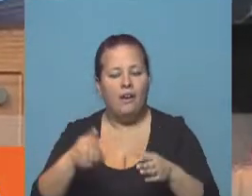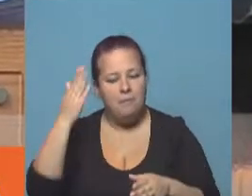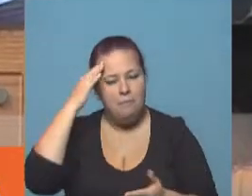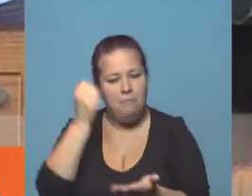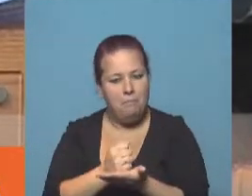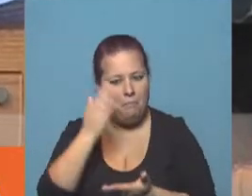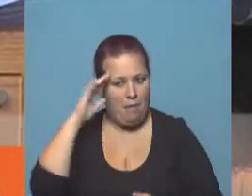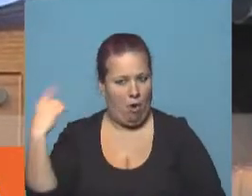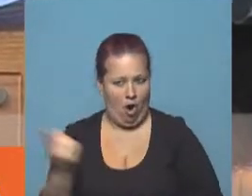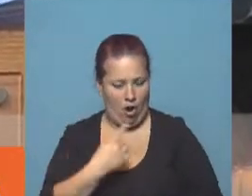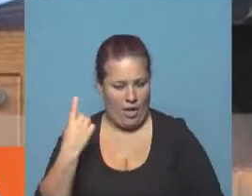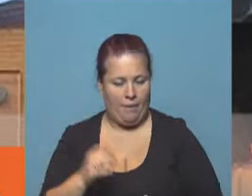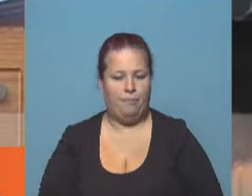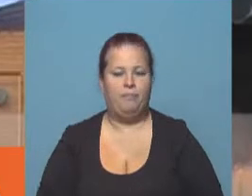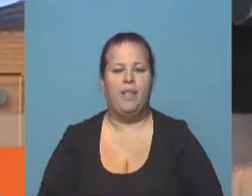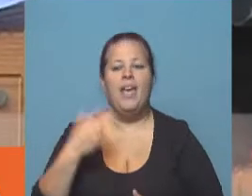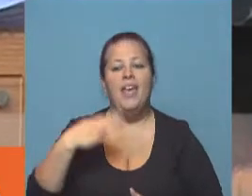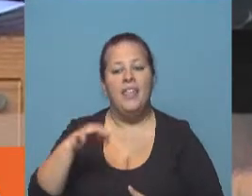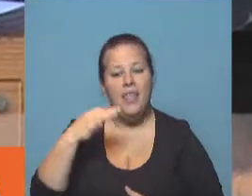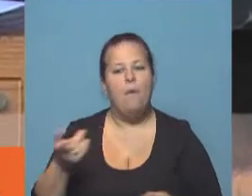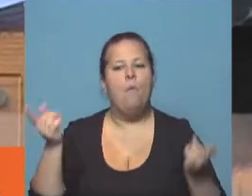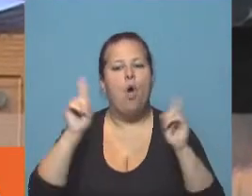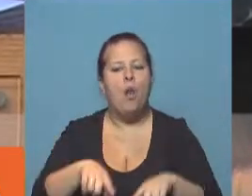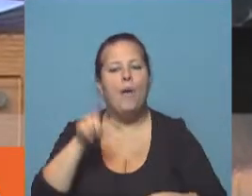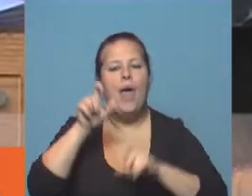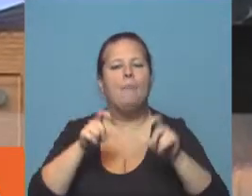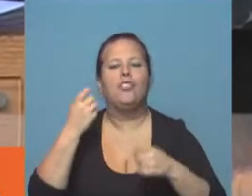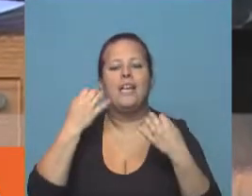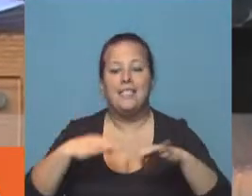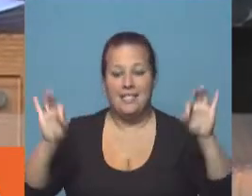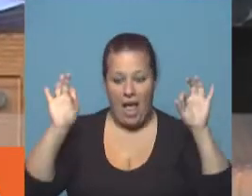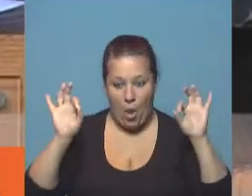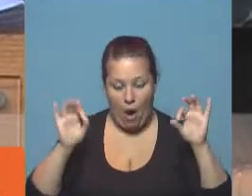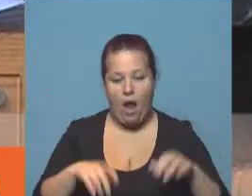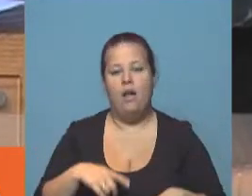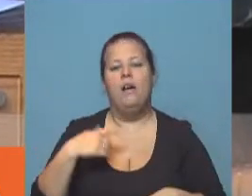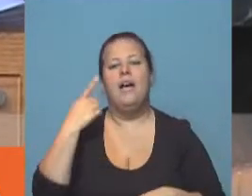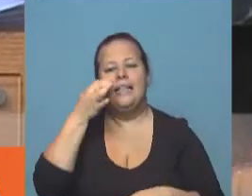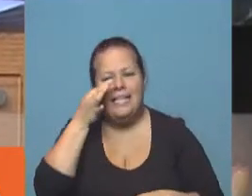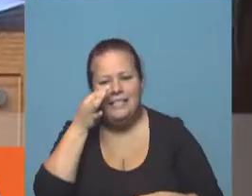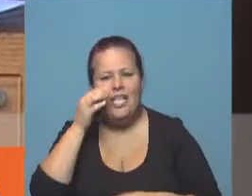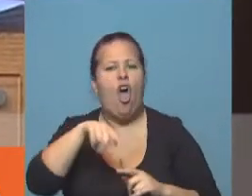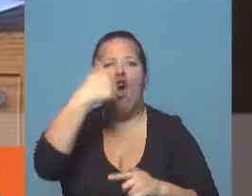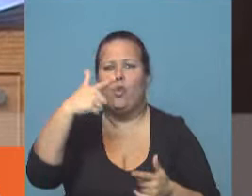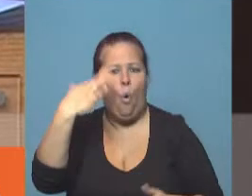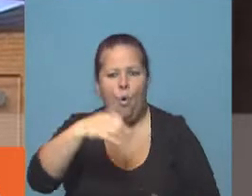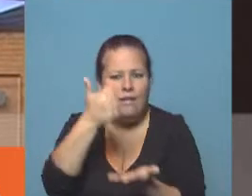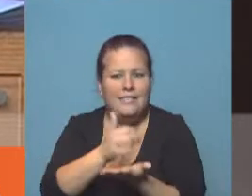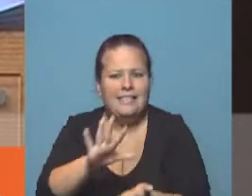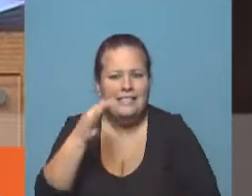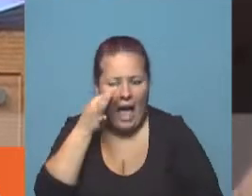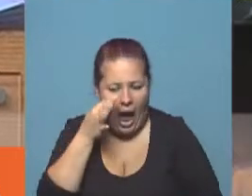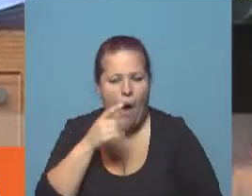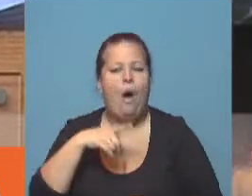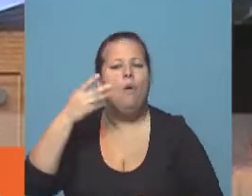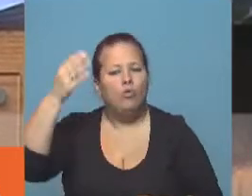memoria. Debemos recuperar la voz de los sobrevivientes, testigos irreemplazables del horror, que